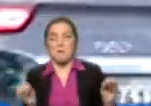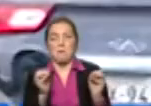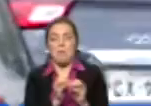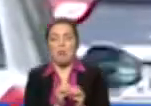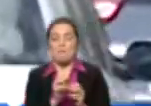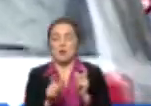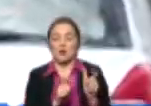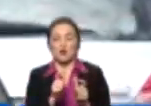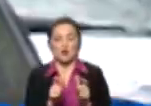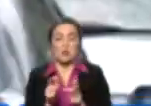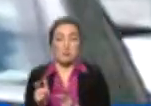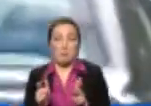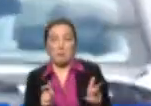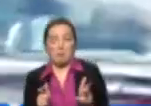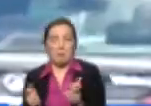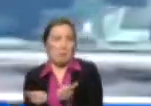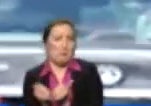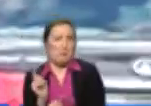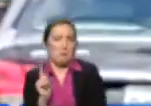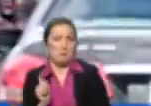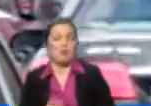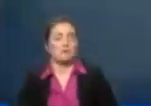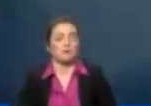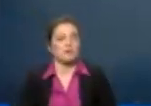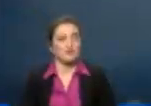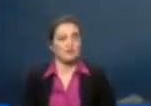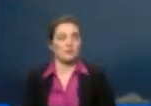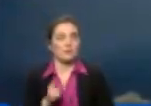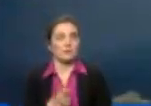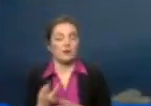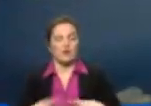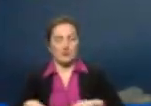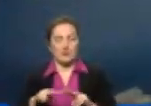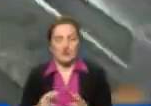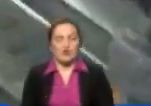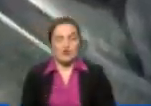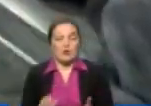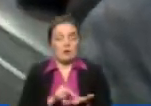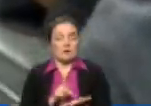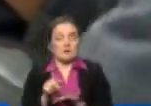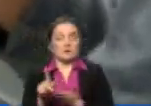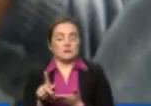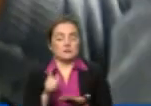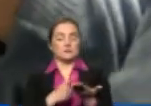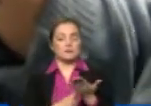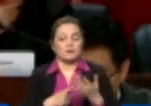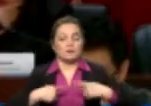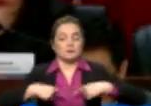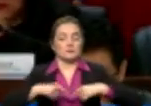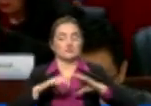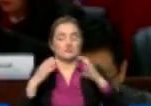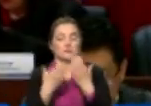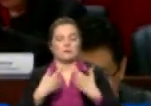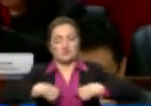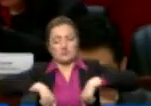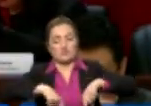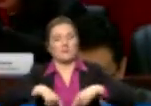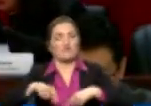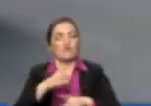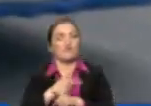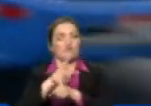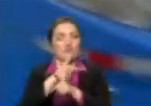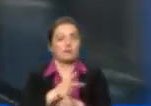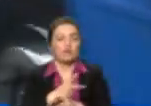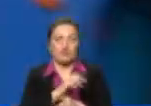personas. Dentro de la ordenanza de estructura tarifaria, que ya es analizada por la Comisión de Movilidad del Consejo Metropolitano, existen